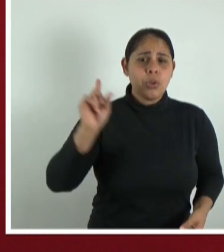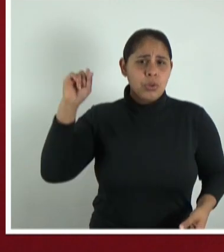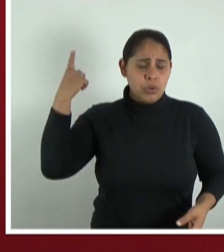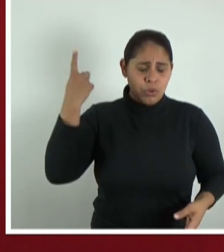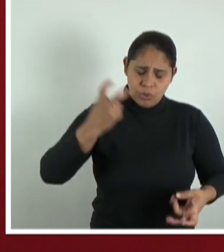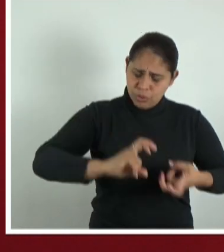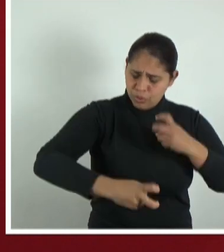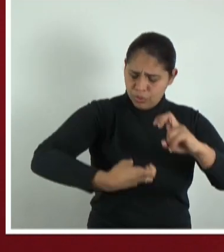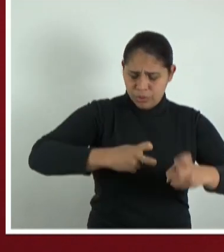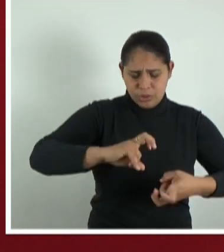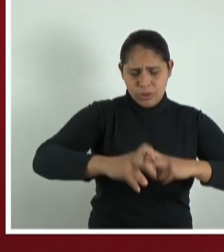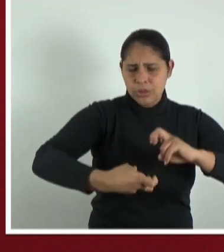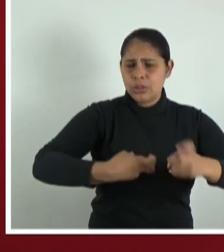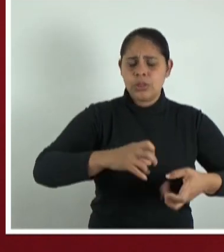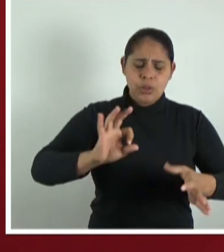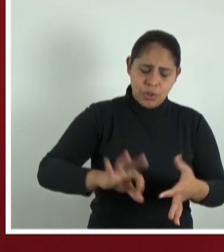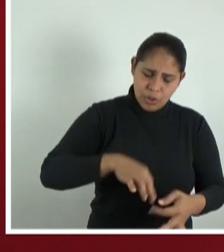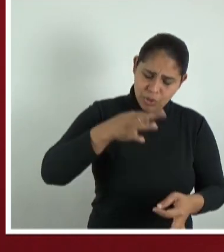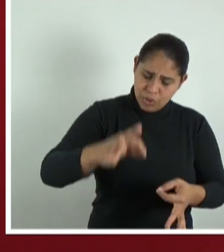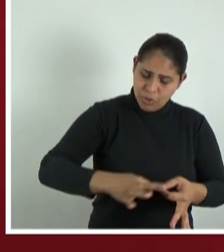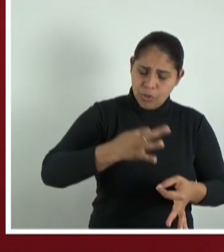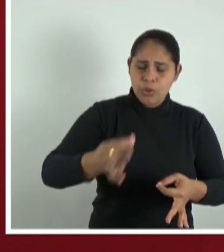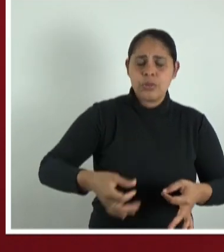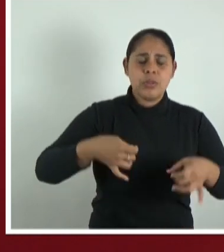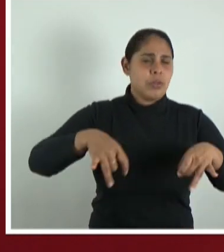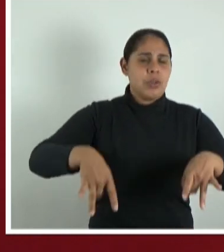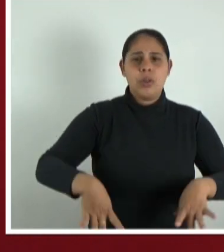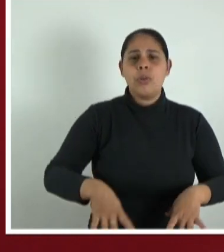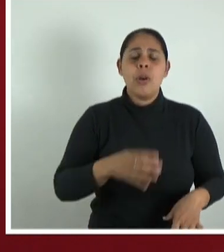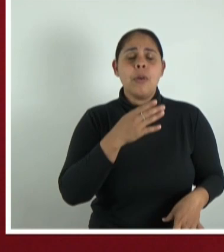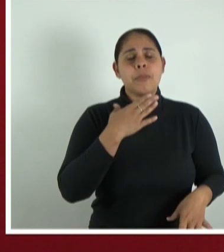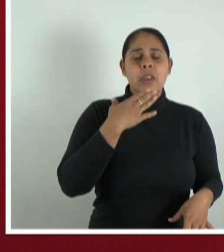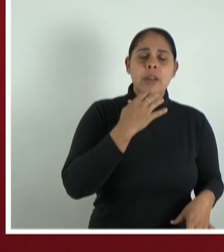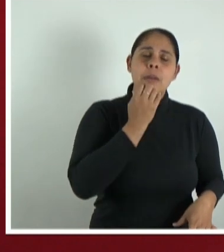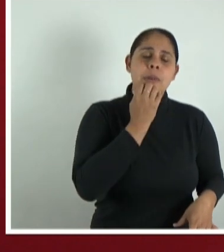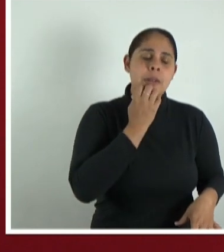En tu carácter, en tu alma, en tu corazón.